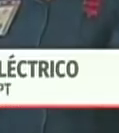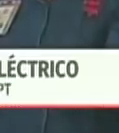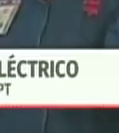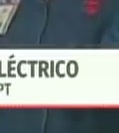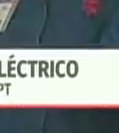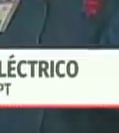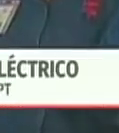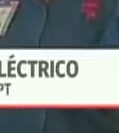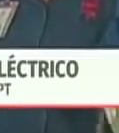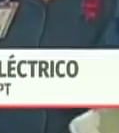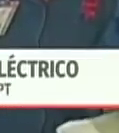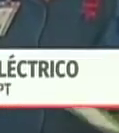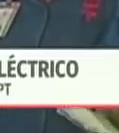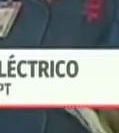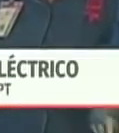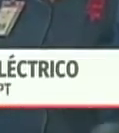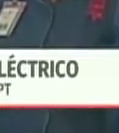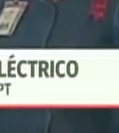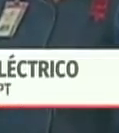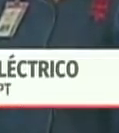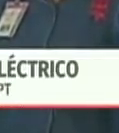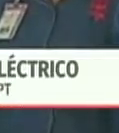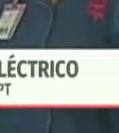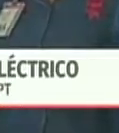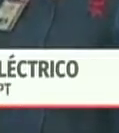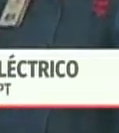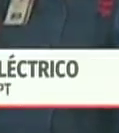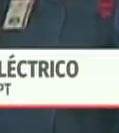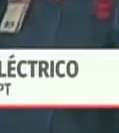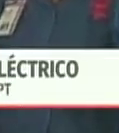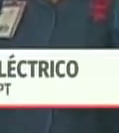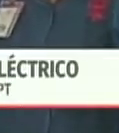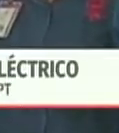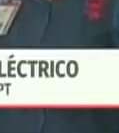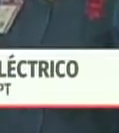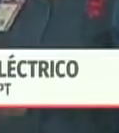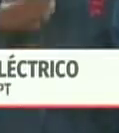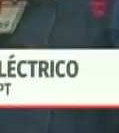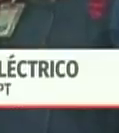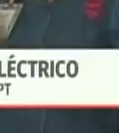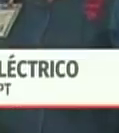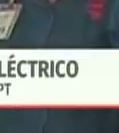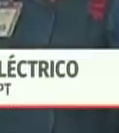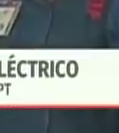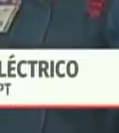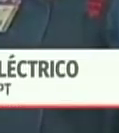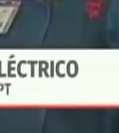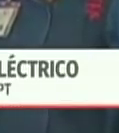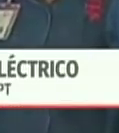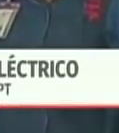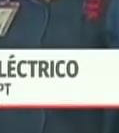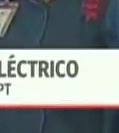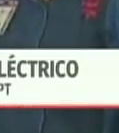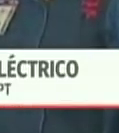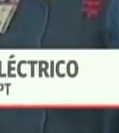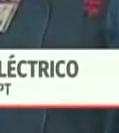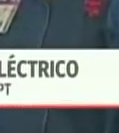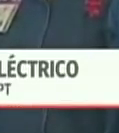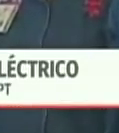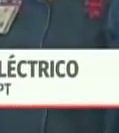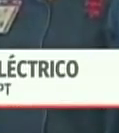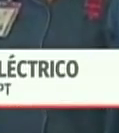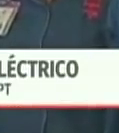los trabajadores. Yo le llevo las buenas noticias, los buenos planes que se han dado acá en una sola alianza laboral entre las empresas básicas